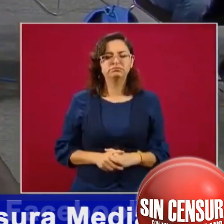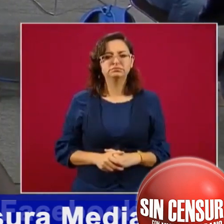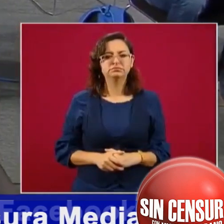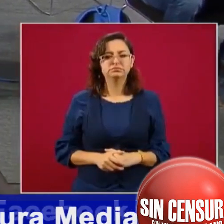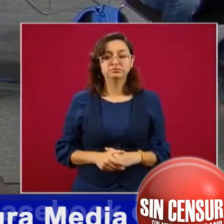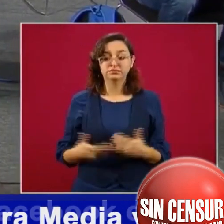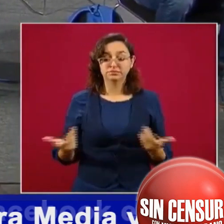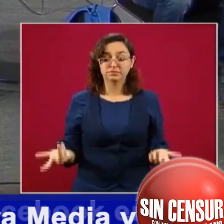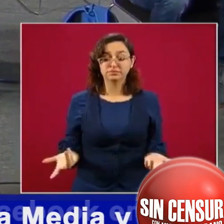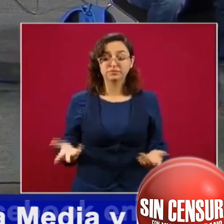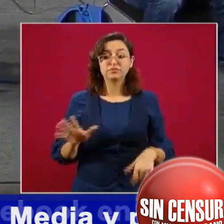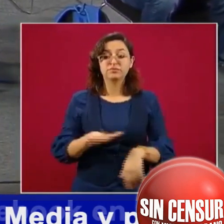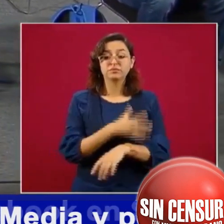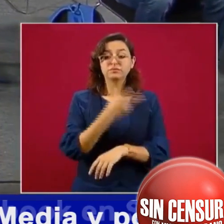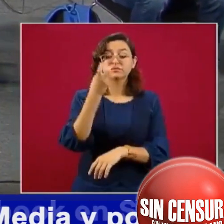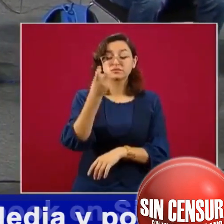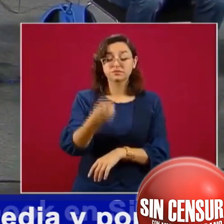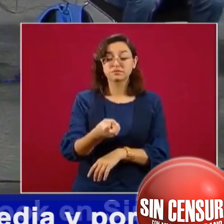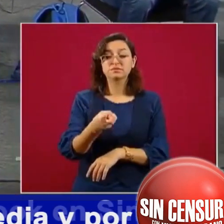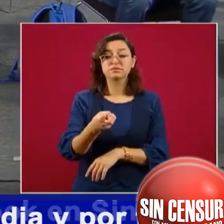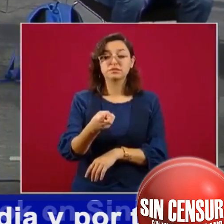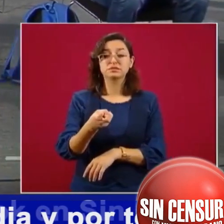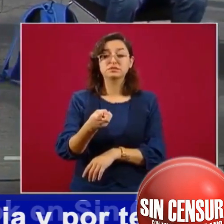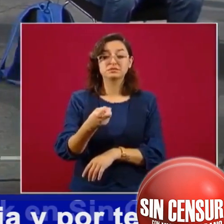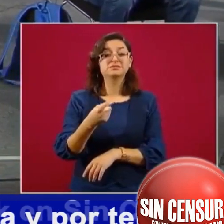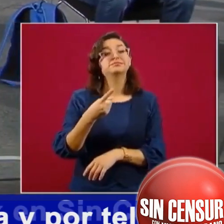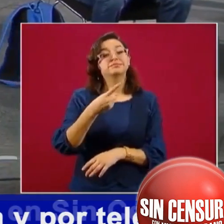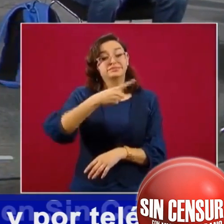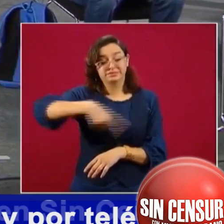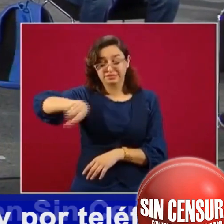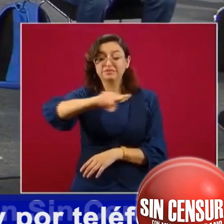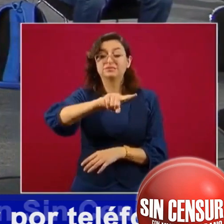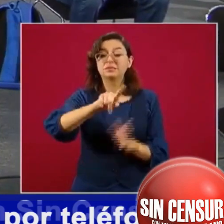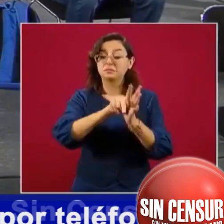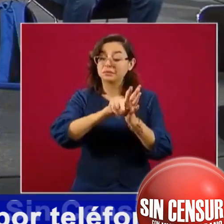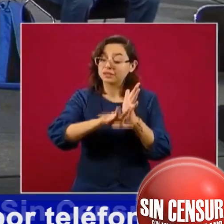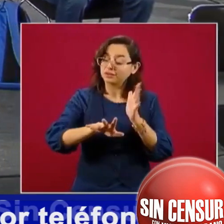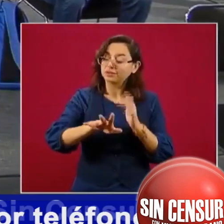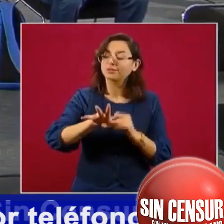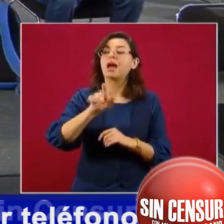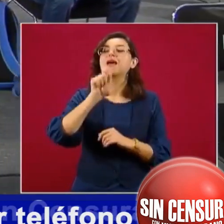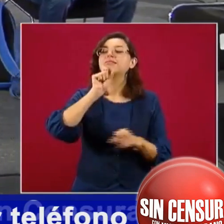Por eso también ellos tienen que hacer